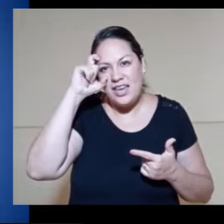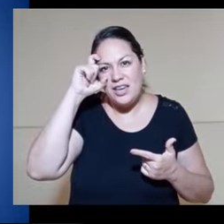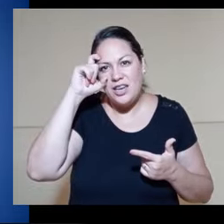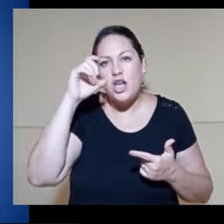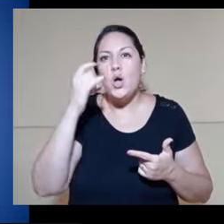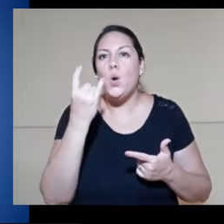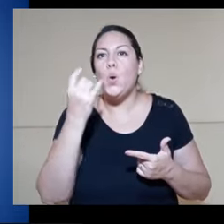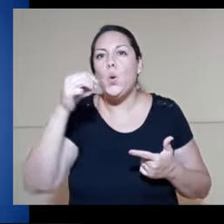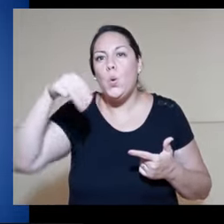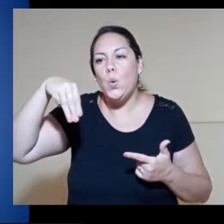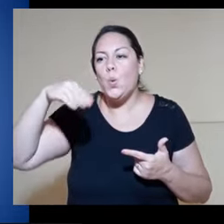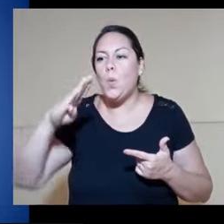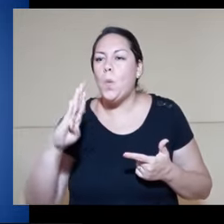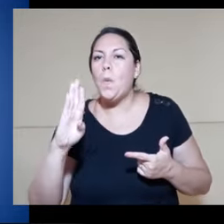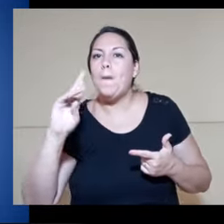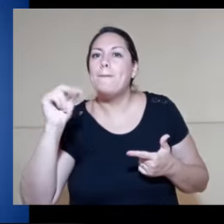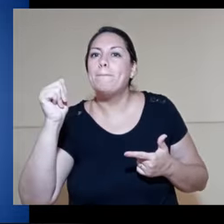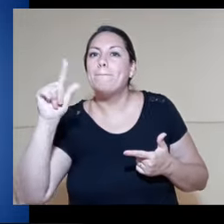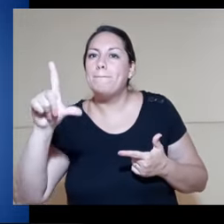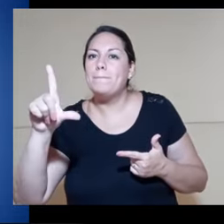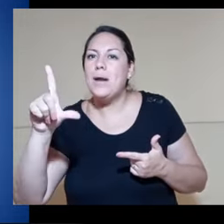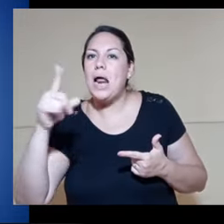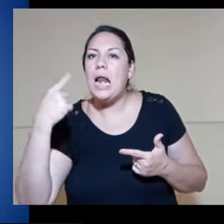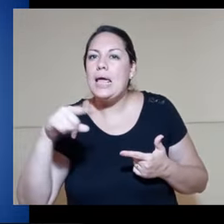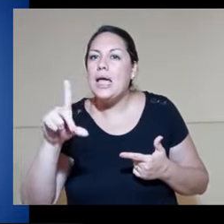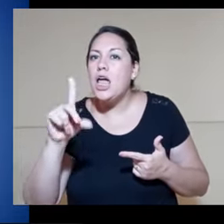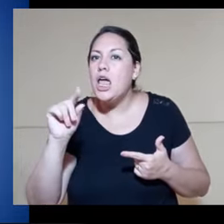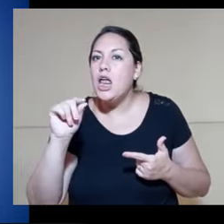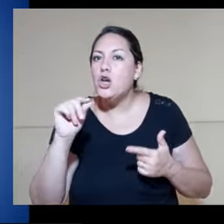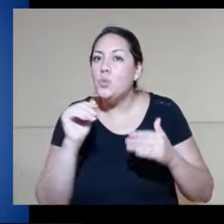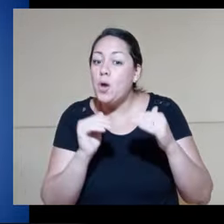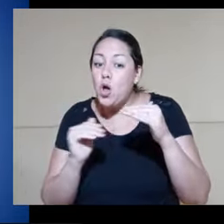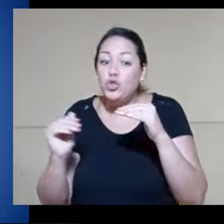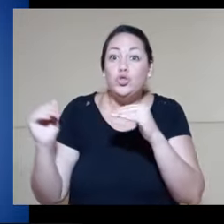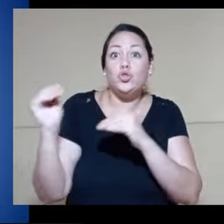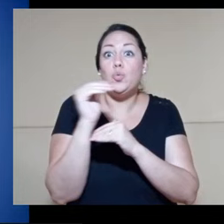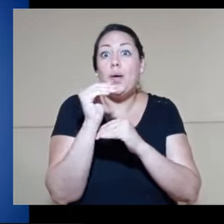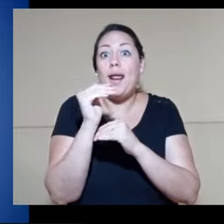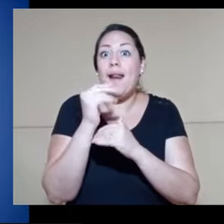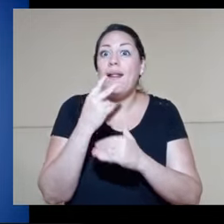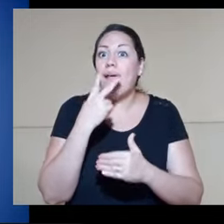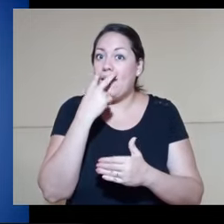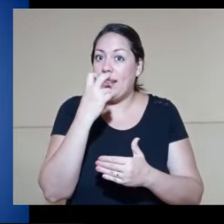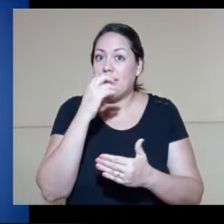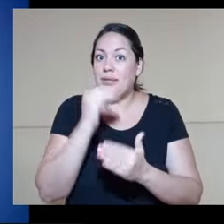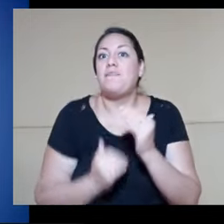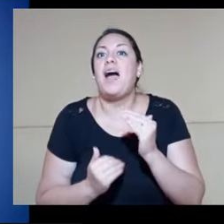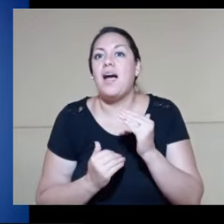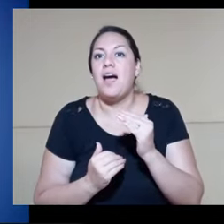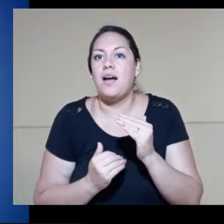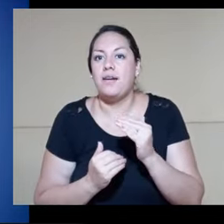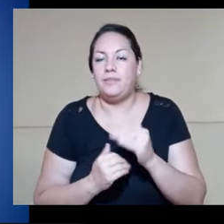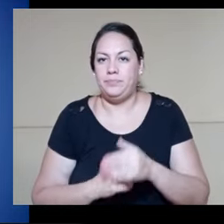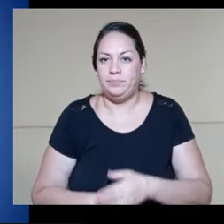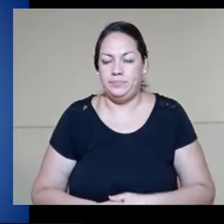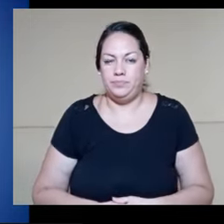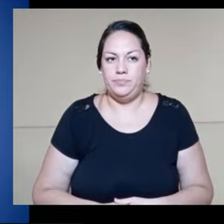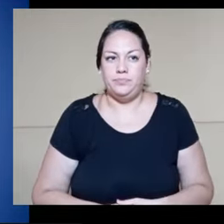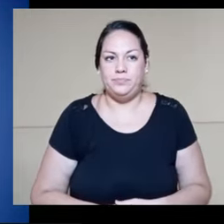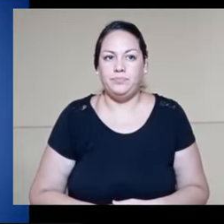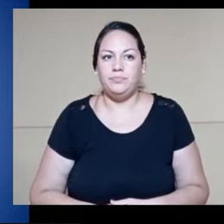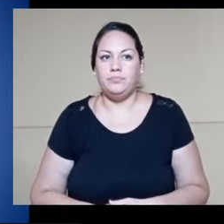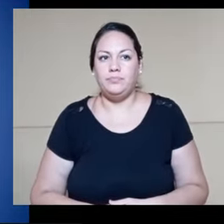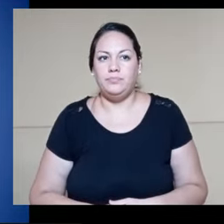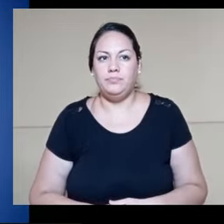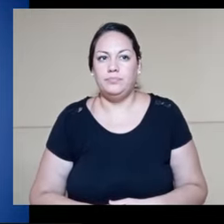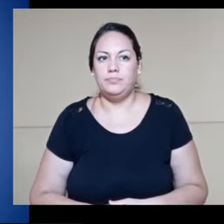el número? Lo que me importa es que sepan qué es lo que es el potencial umbral. El potencial umbral es ese valor de potencial que superado se descarga